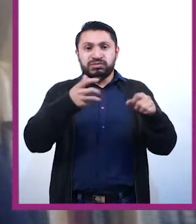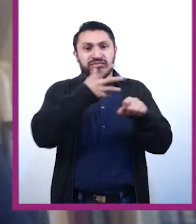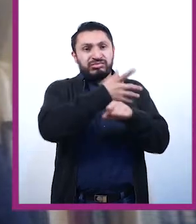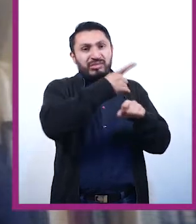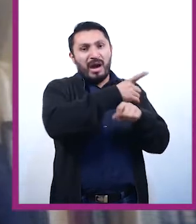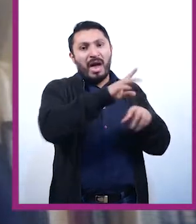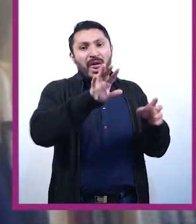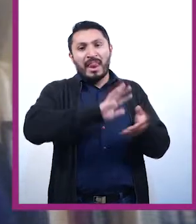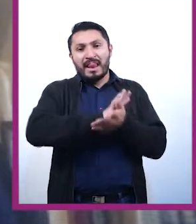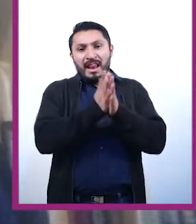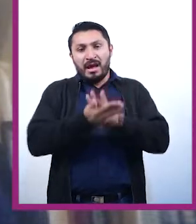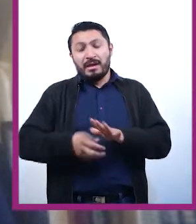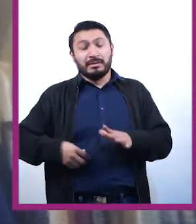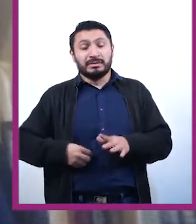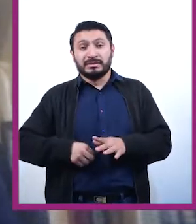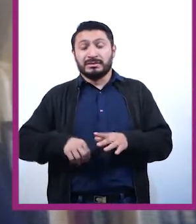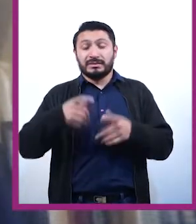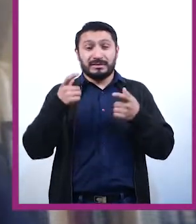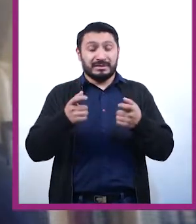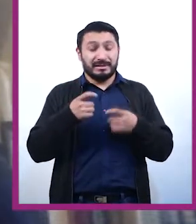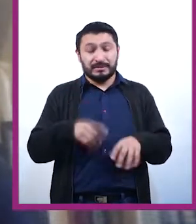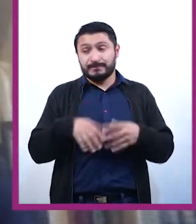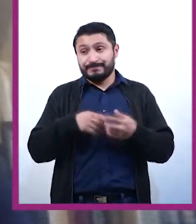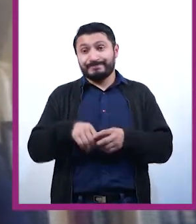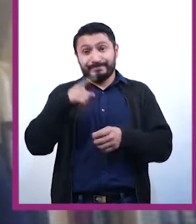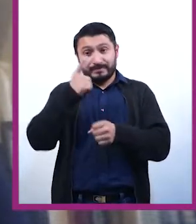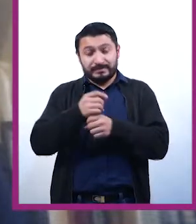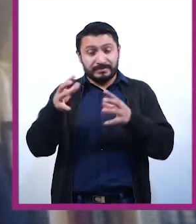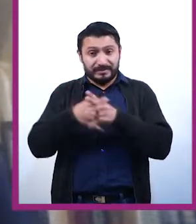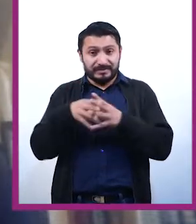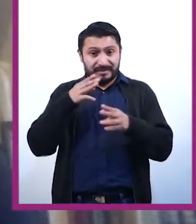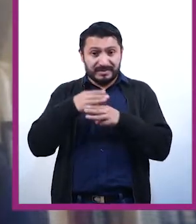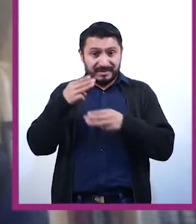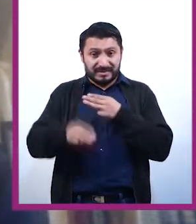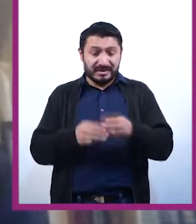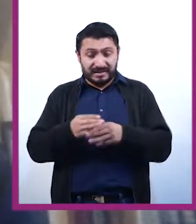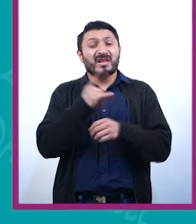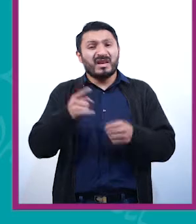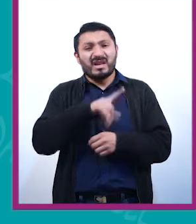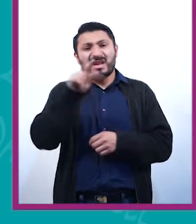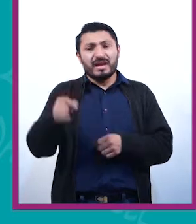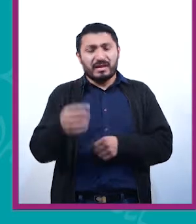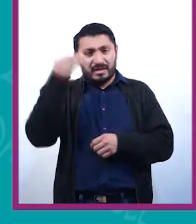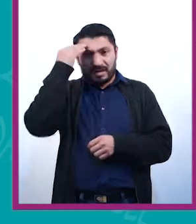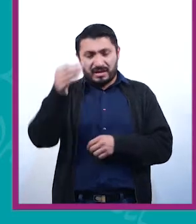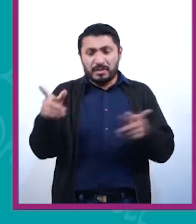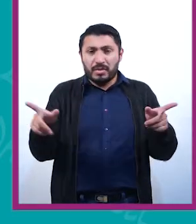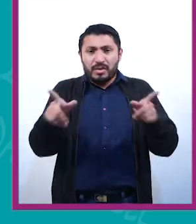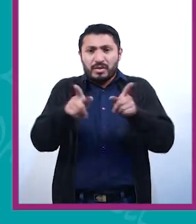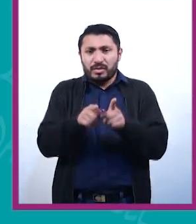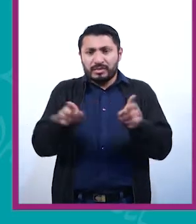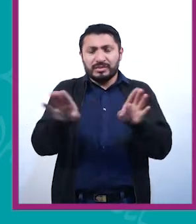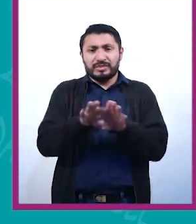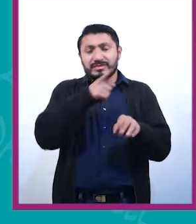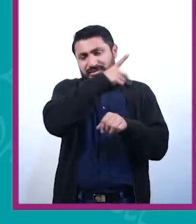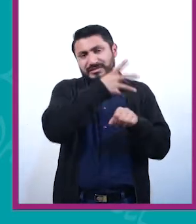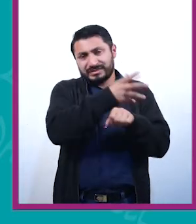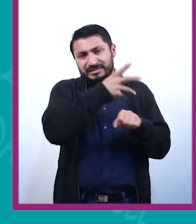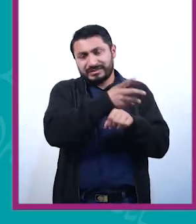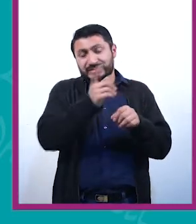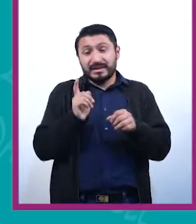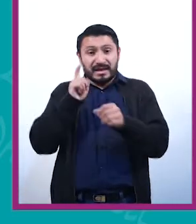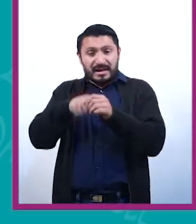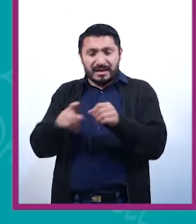economía estadounidense se volvió muy dinámica después de la Primera Guerra Mundial. Porque, después de un periodo muy